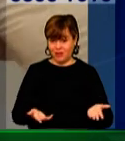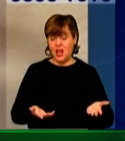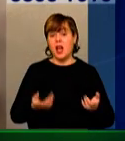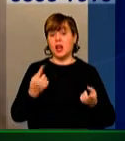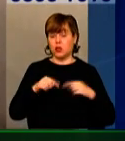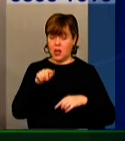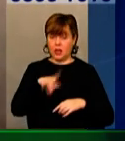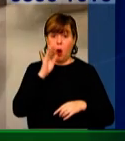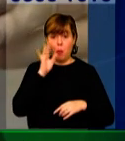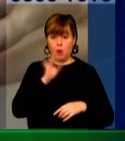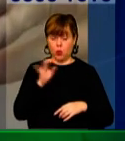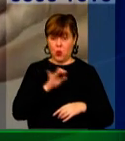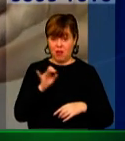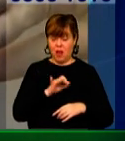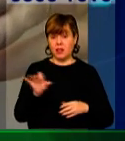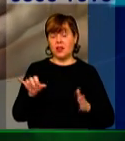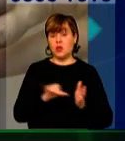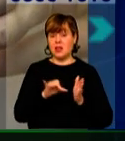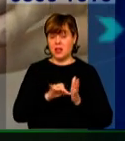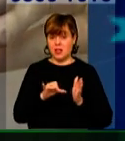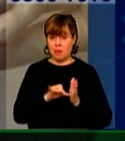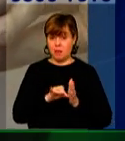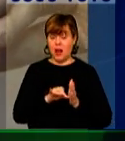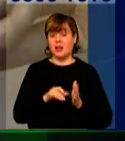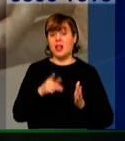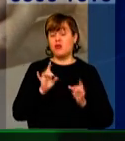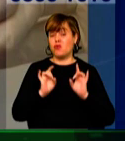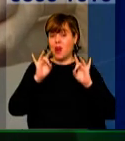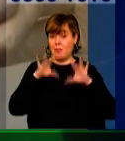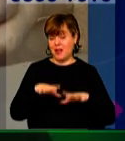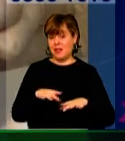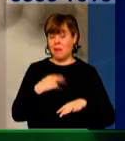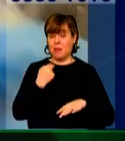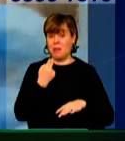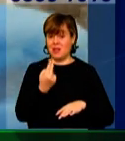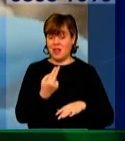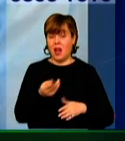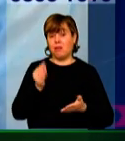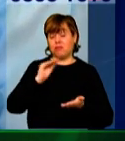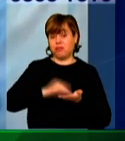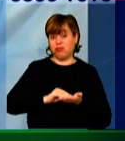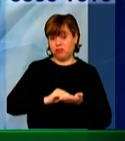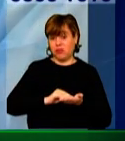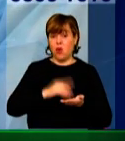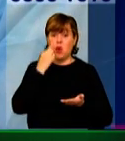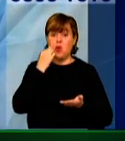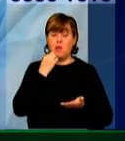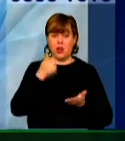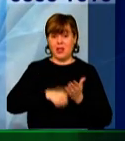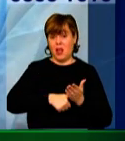es una oportunidad. Y el sistema a su vez solo permitía agendar a nivel